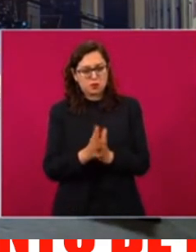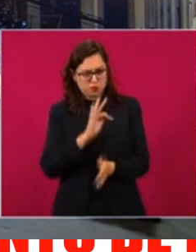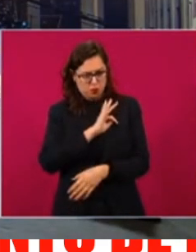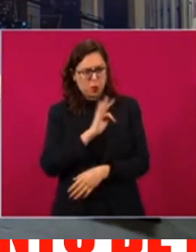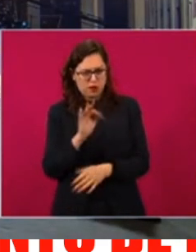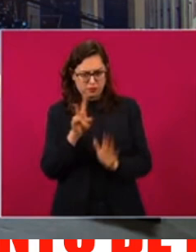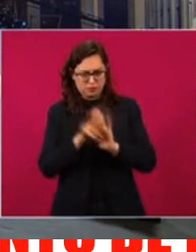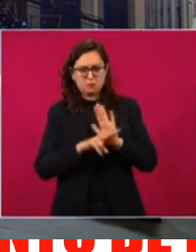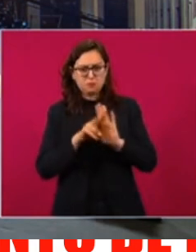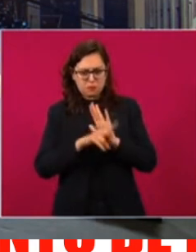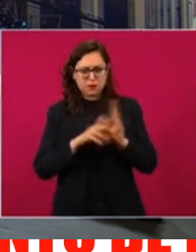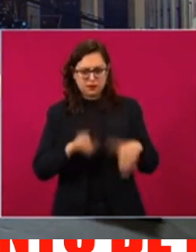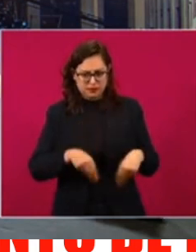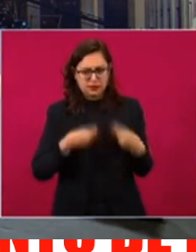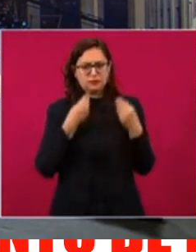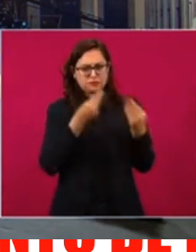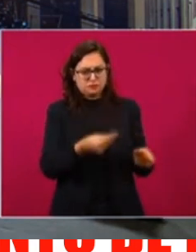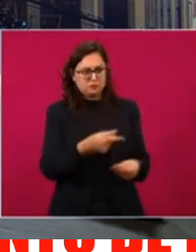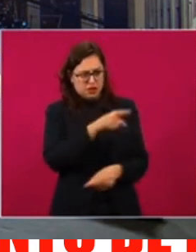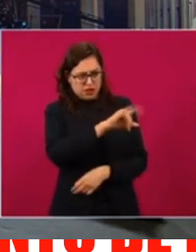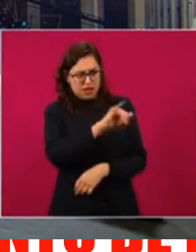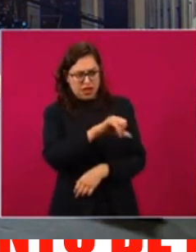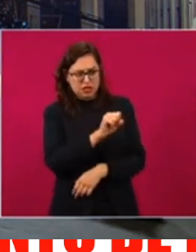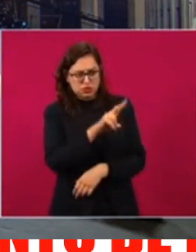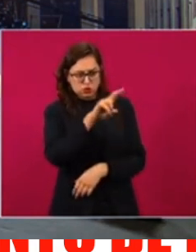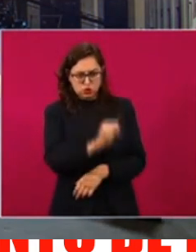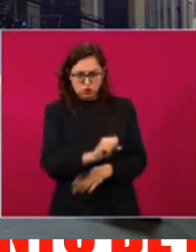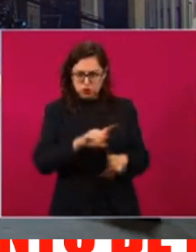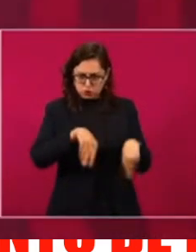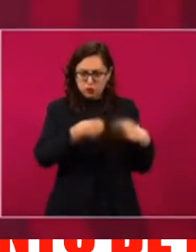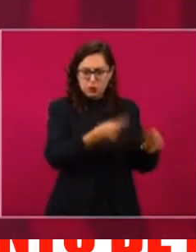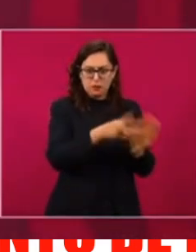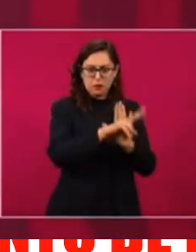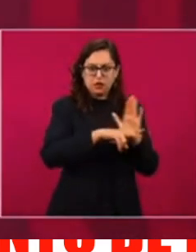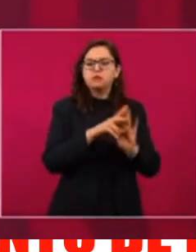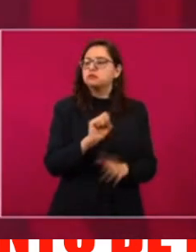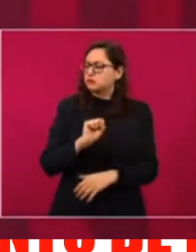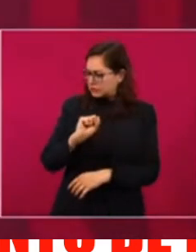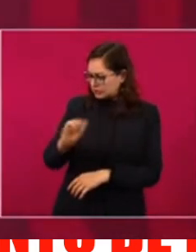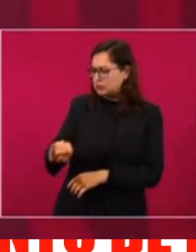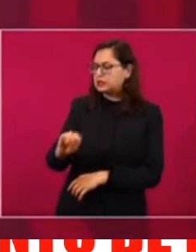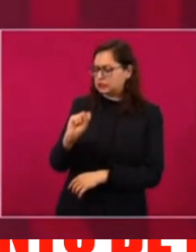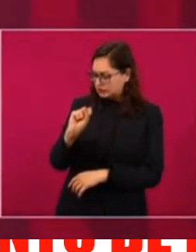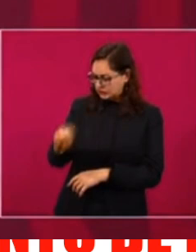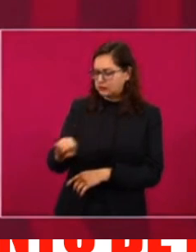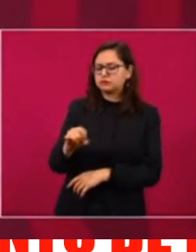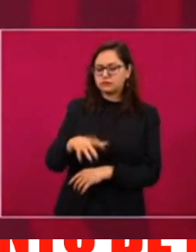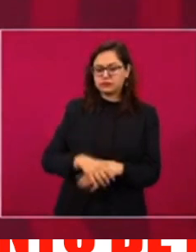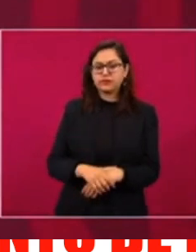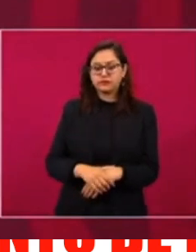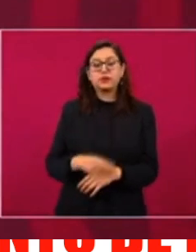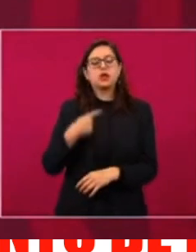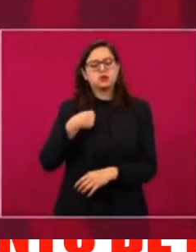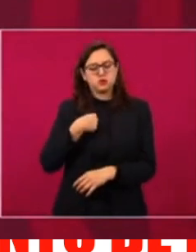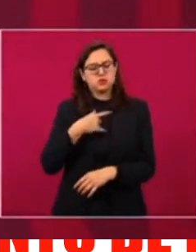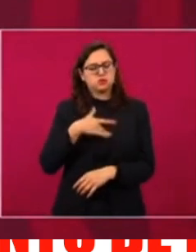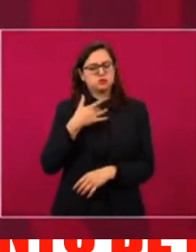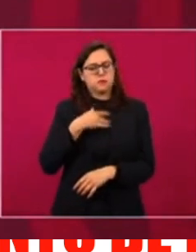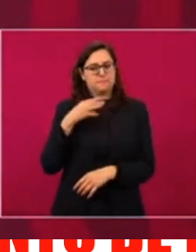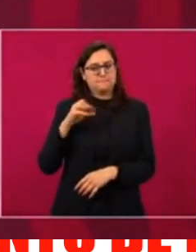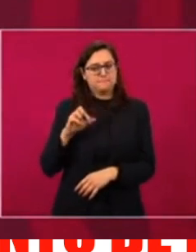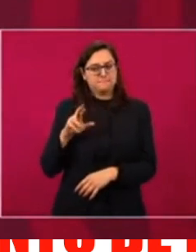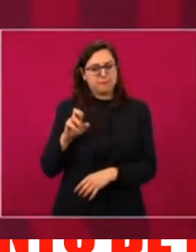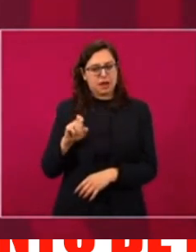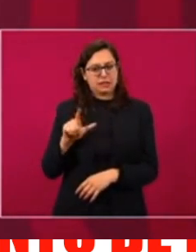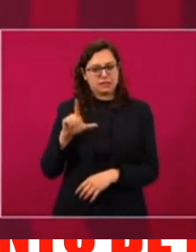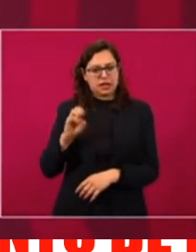un acto histórico que se va a llevar a cabo en México, porque nunca se había llevado a cabo una revocación de mandato. Así es que, pues,